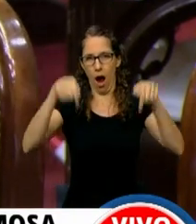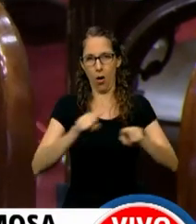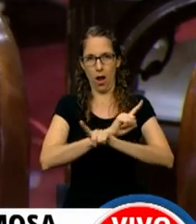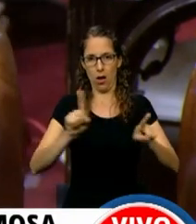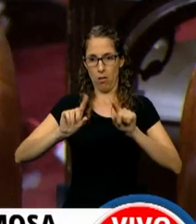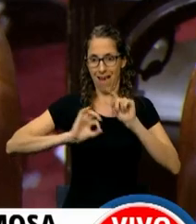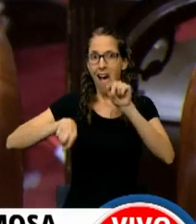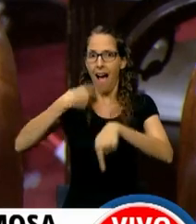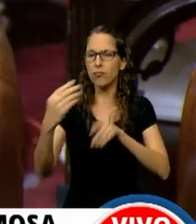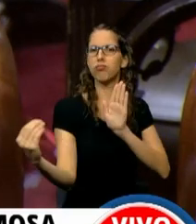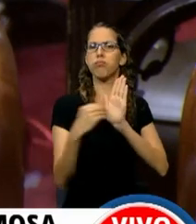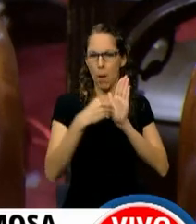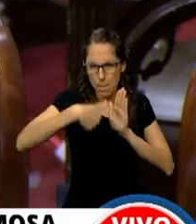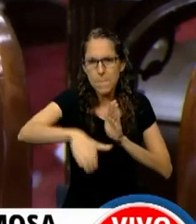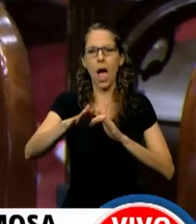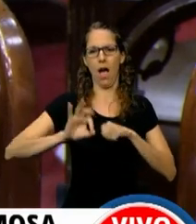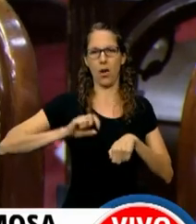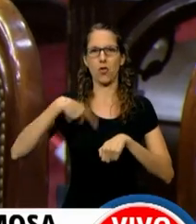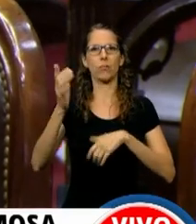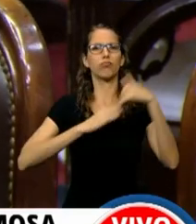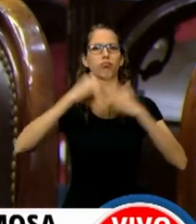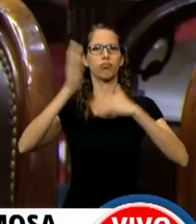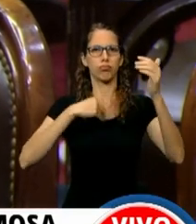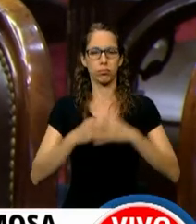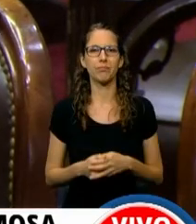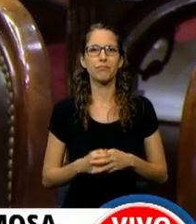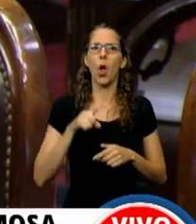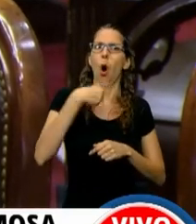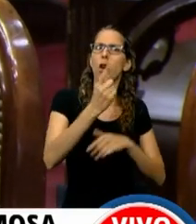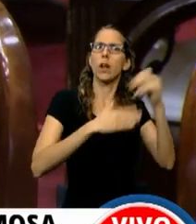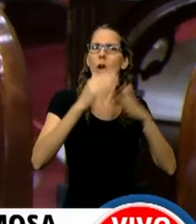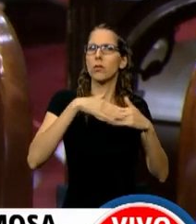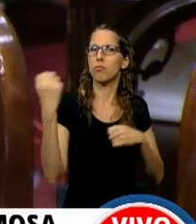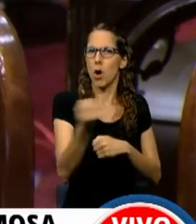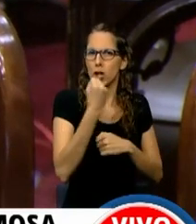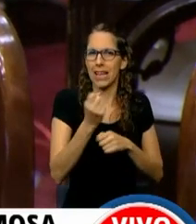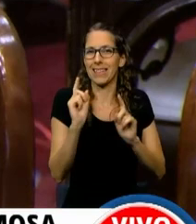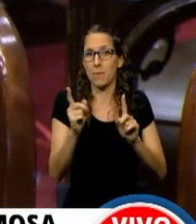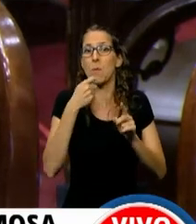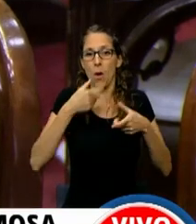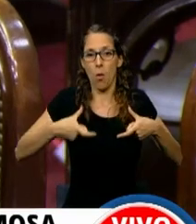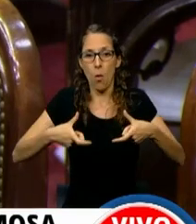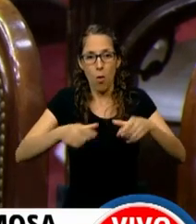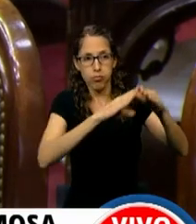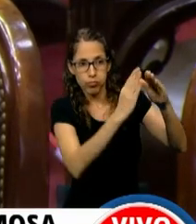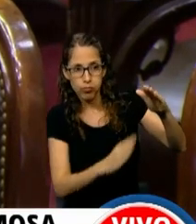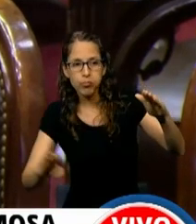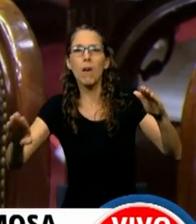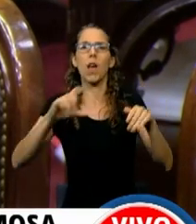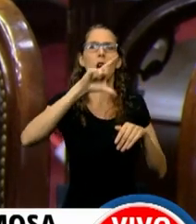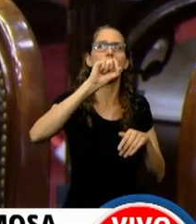para iniciarse el año que viene. Obras estratégicas como el viaducto entre Formosa y